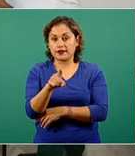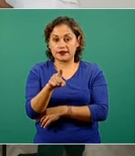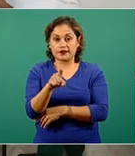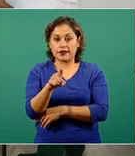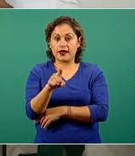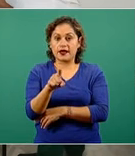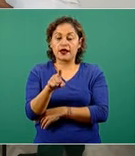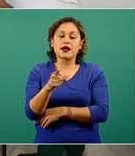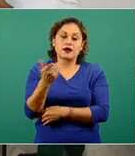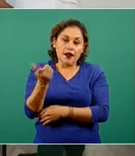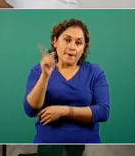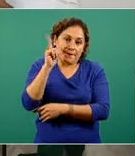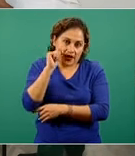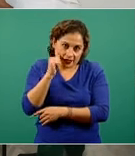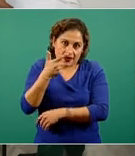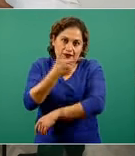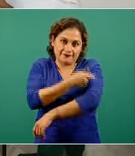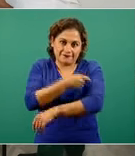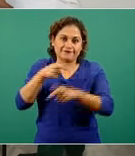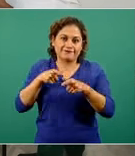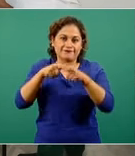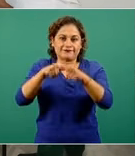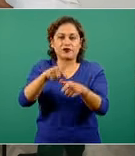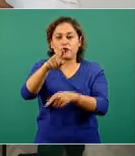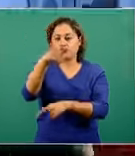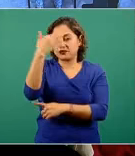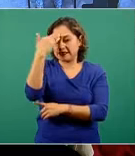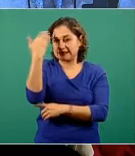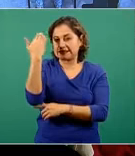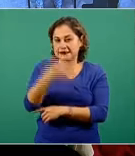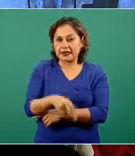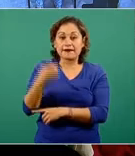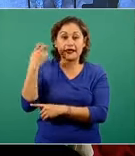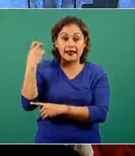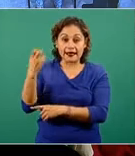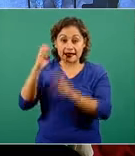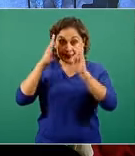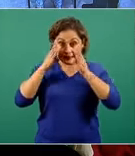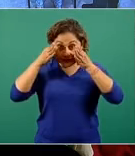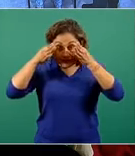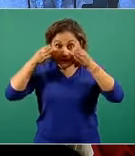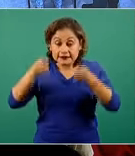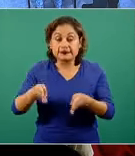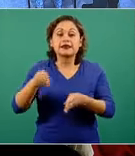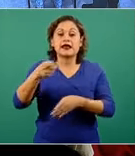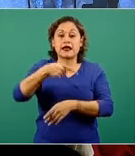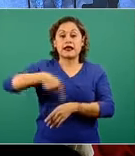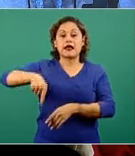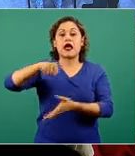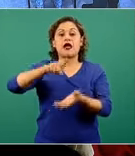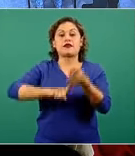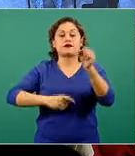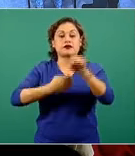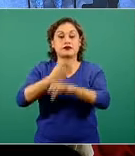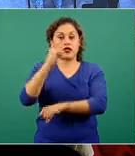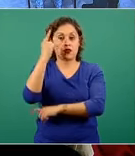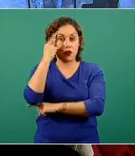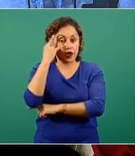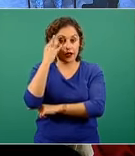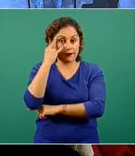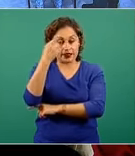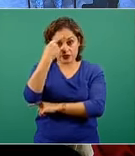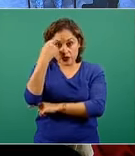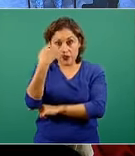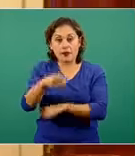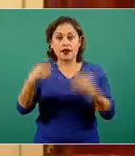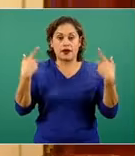domingo. Recordemos que esta estrategia especial puntual para el estado de Campeche va